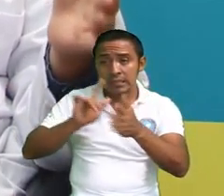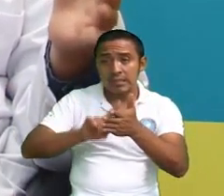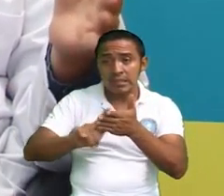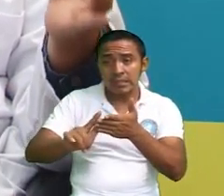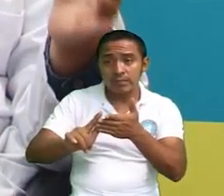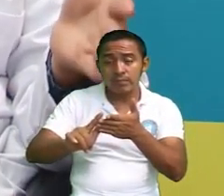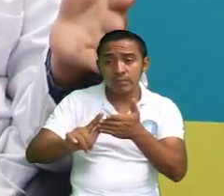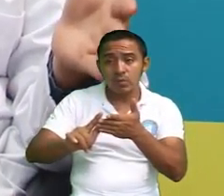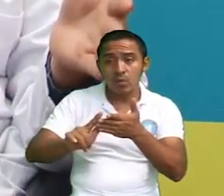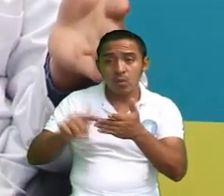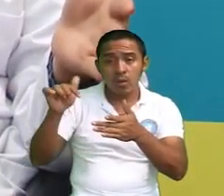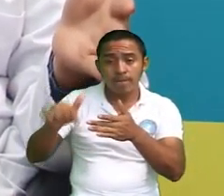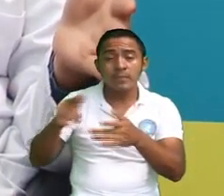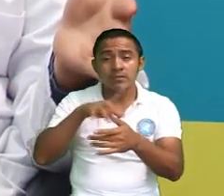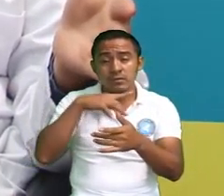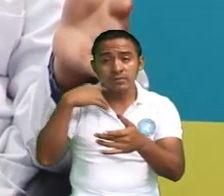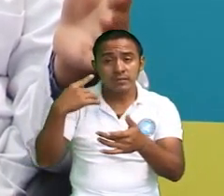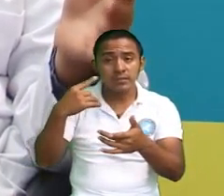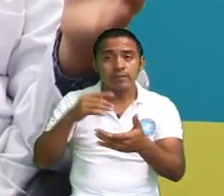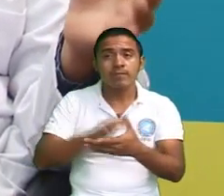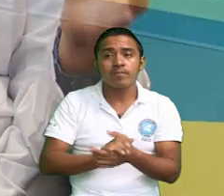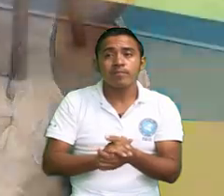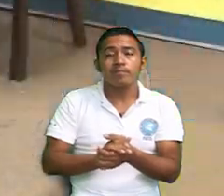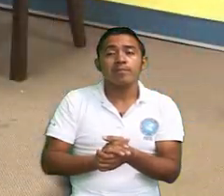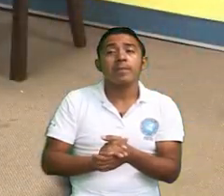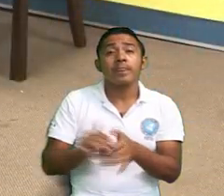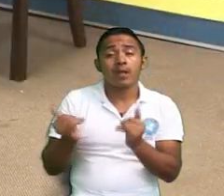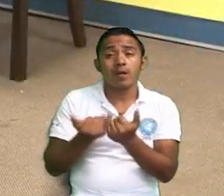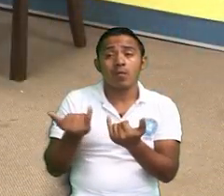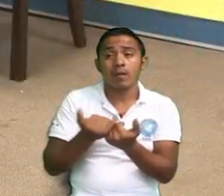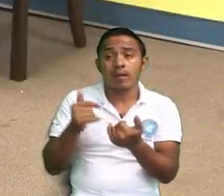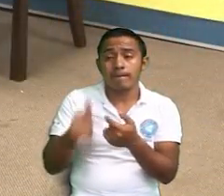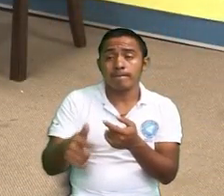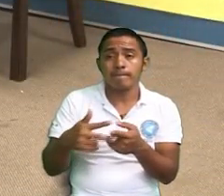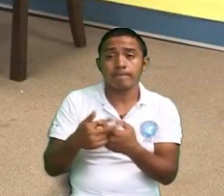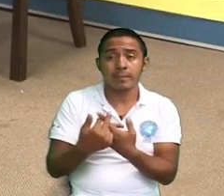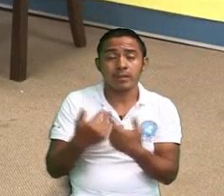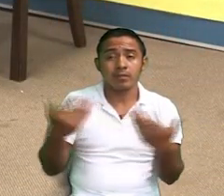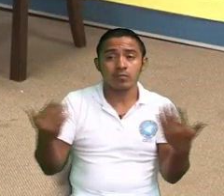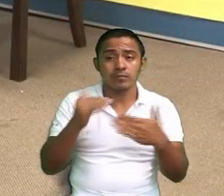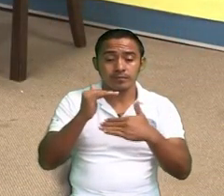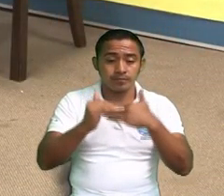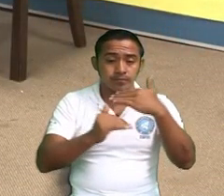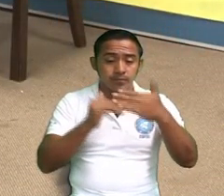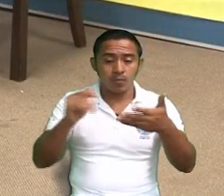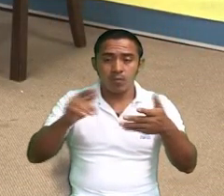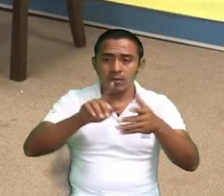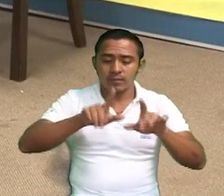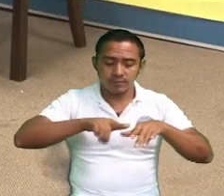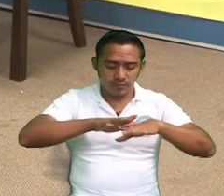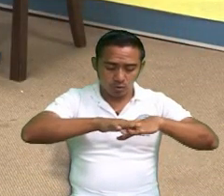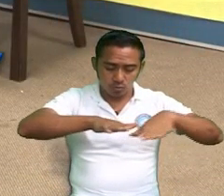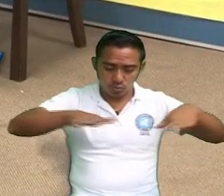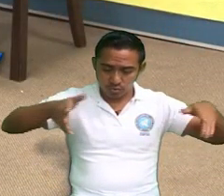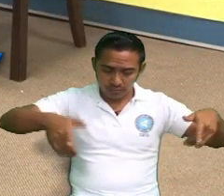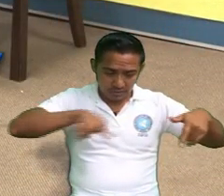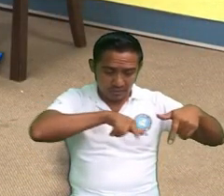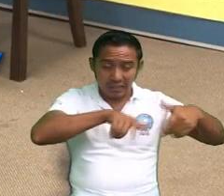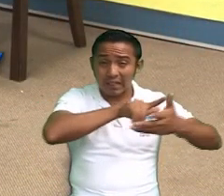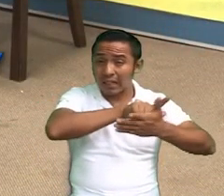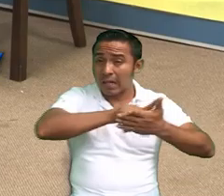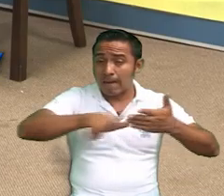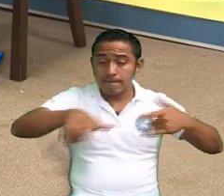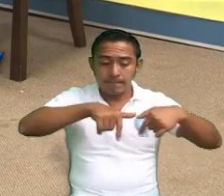manejar el nivel de potabilidad del agua. Entonces, desde ahí tenemos que ir viendo cómo tenemos la superficie donde cocinamos los